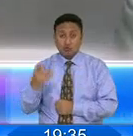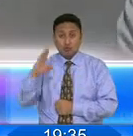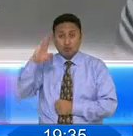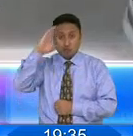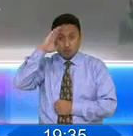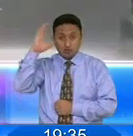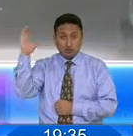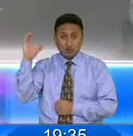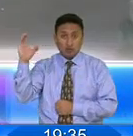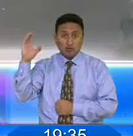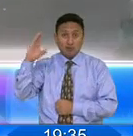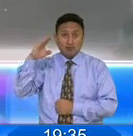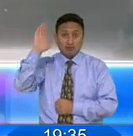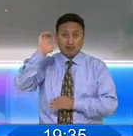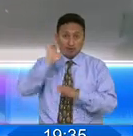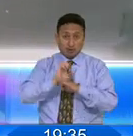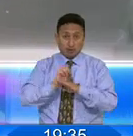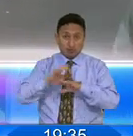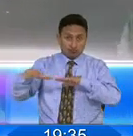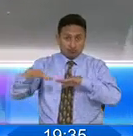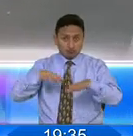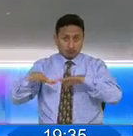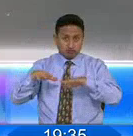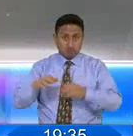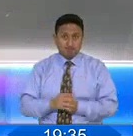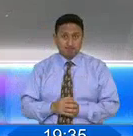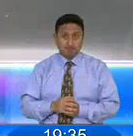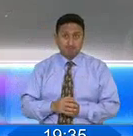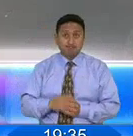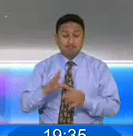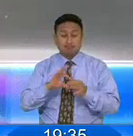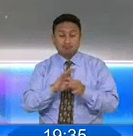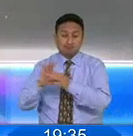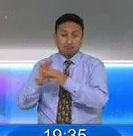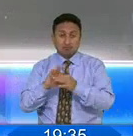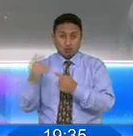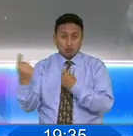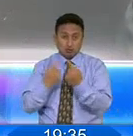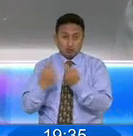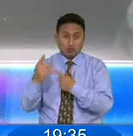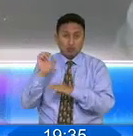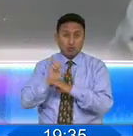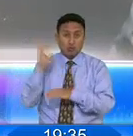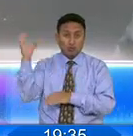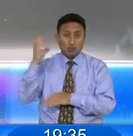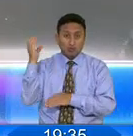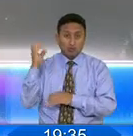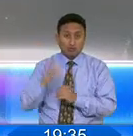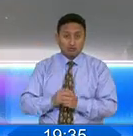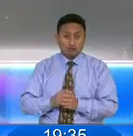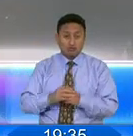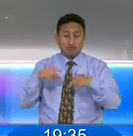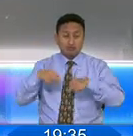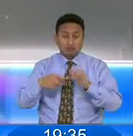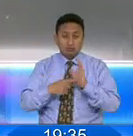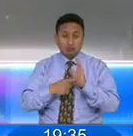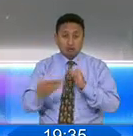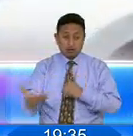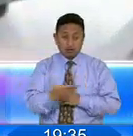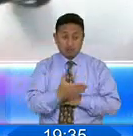policías de manera conjunta de las dos naciones. Las mejores relaciones binacionales entre Ecuador y Colombia se las denotan